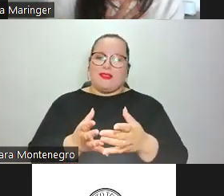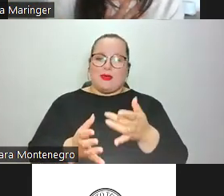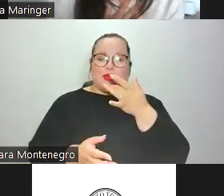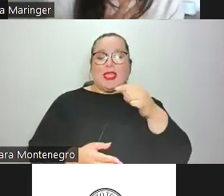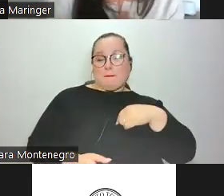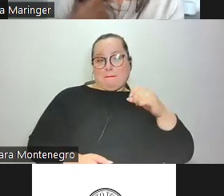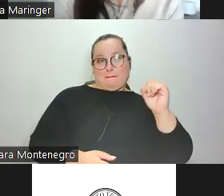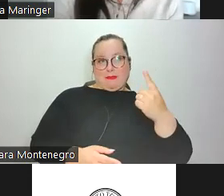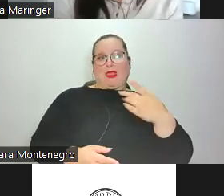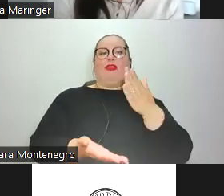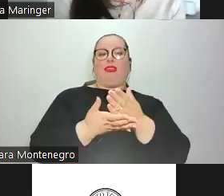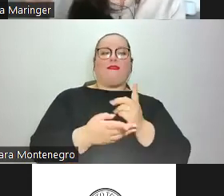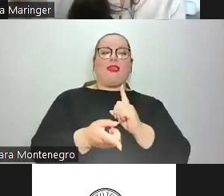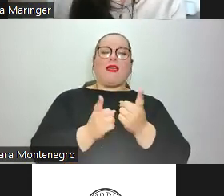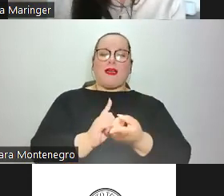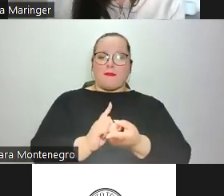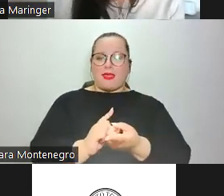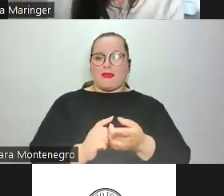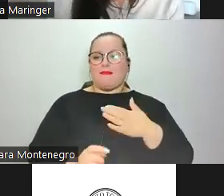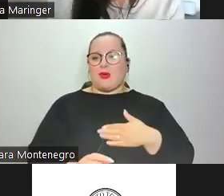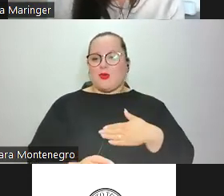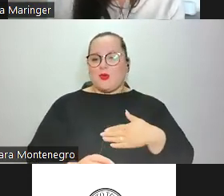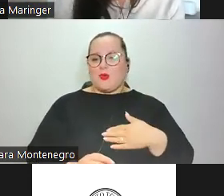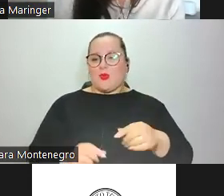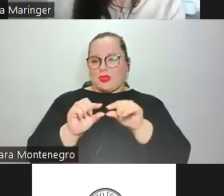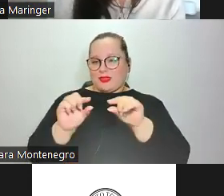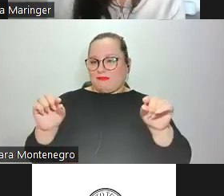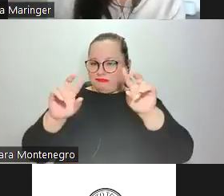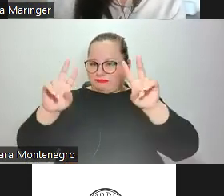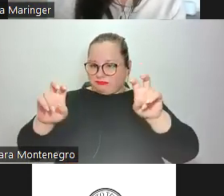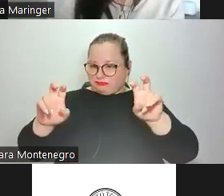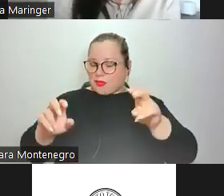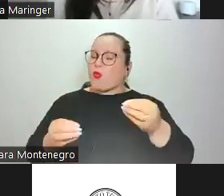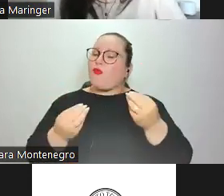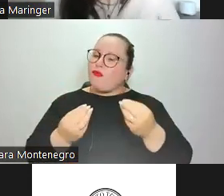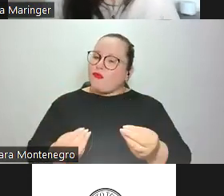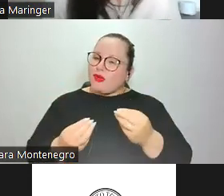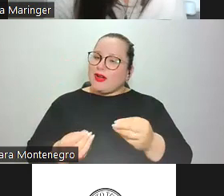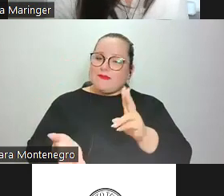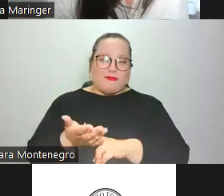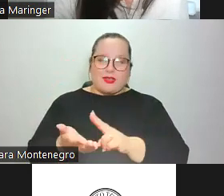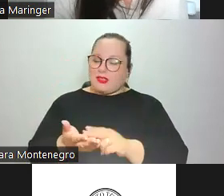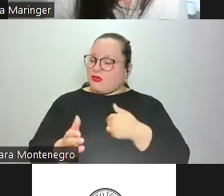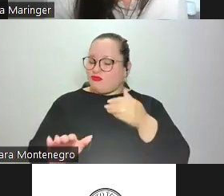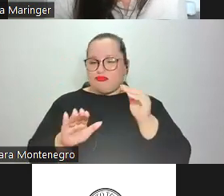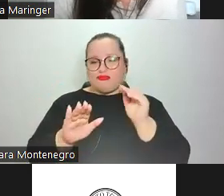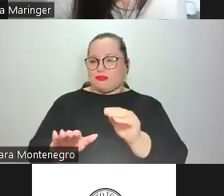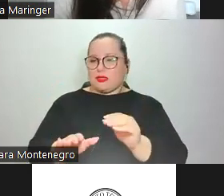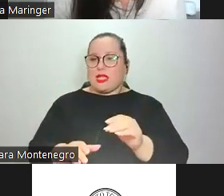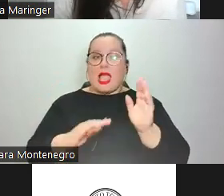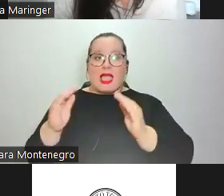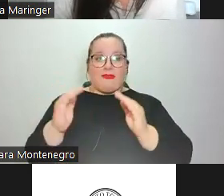mismo. Me encanta, Paola, tu frase. Es muy cierta, creo fielmente en ella. Muchas veces queremos que las